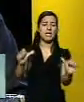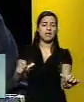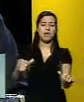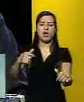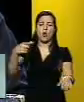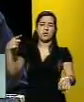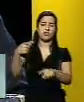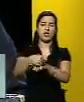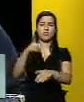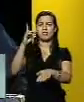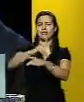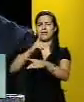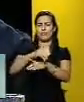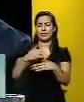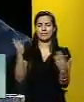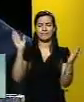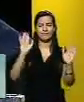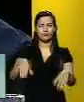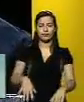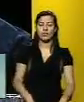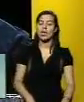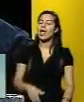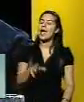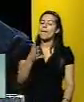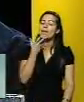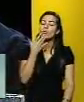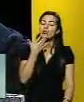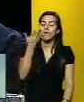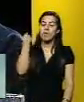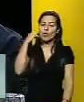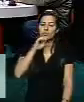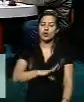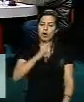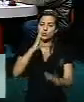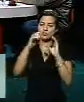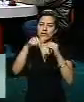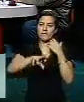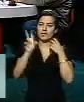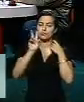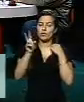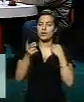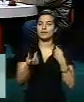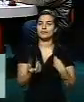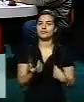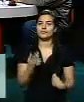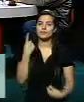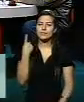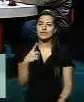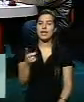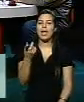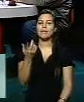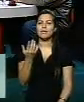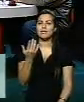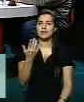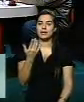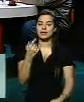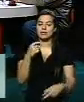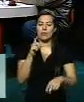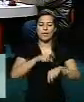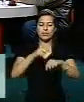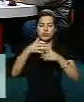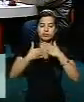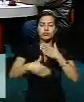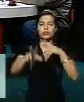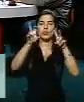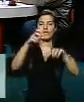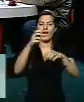la historia de la comunicación en Venezuela, uno pudiese hablar de un hito que marca una nueva etapa, ¿verdad?